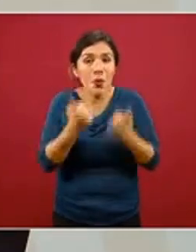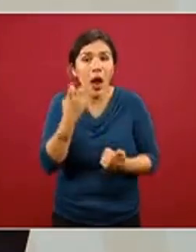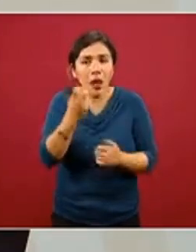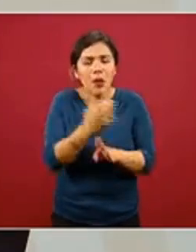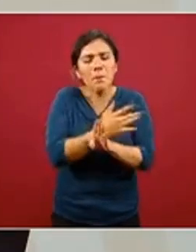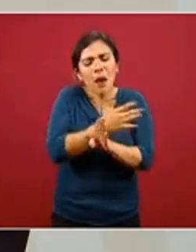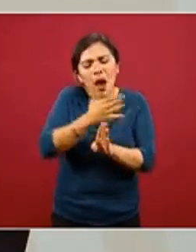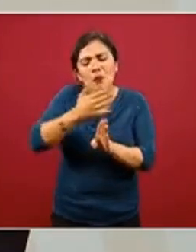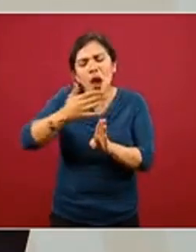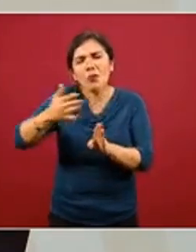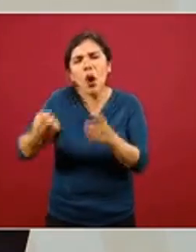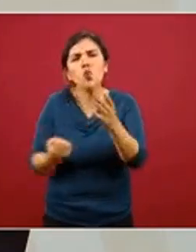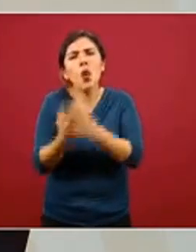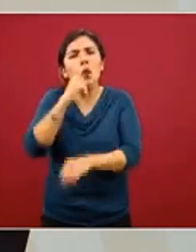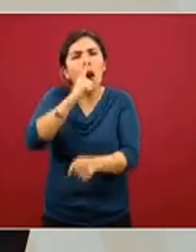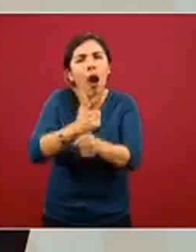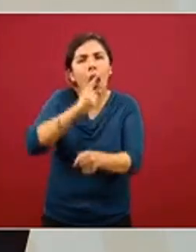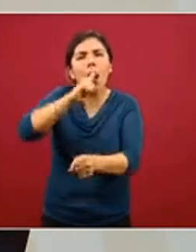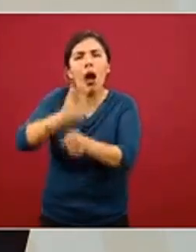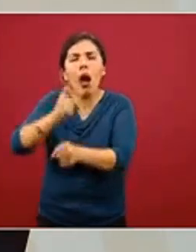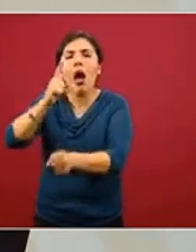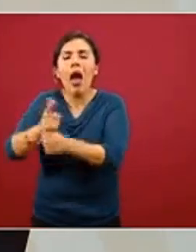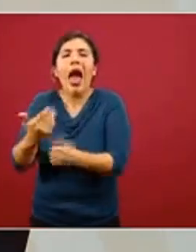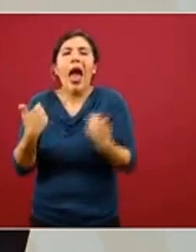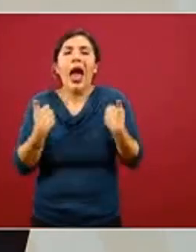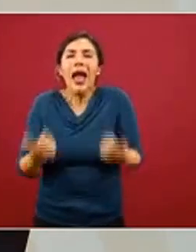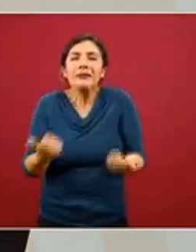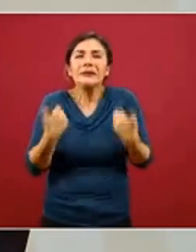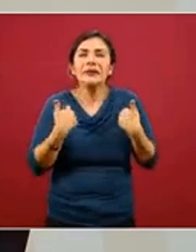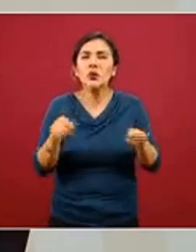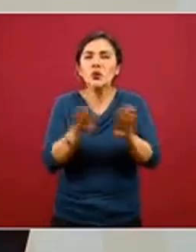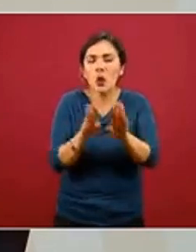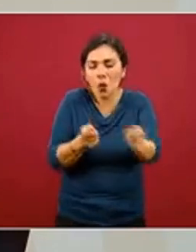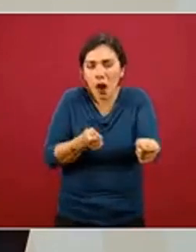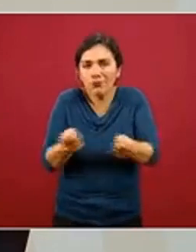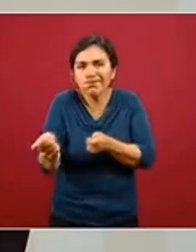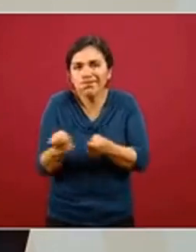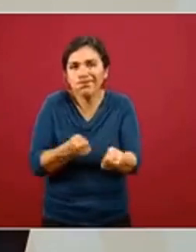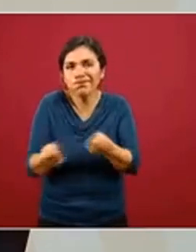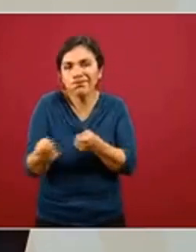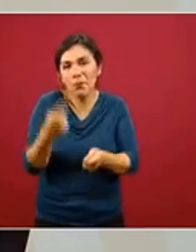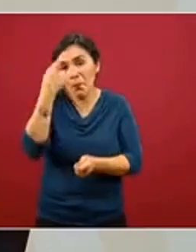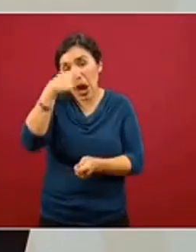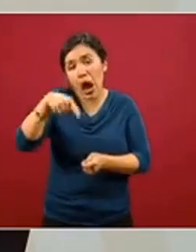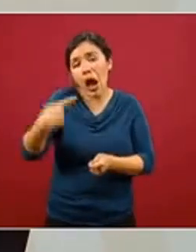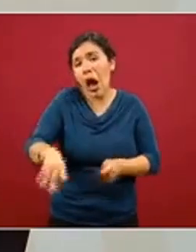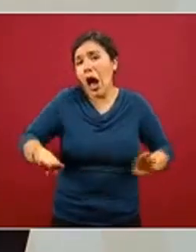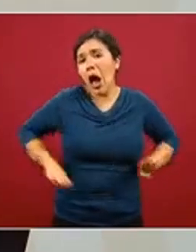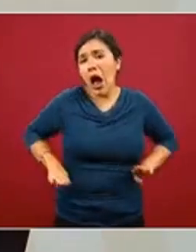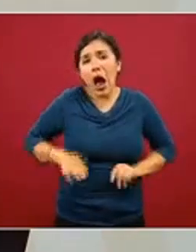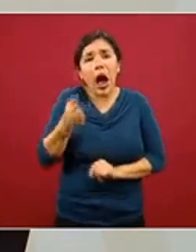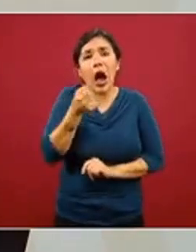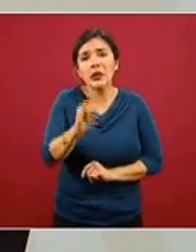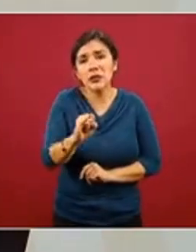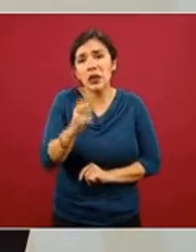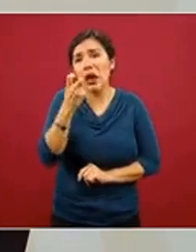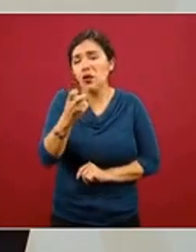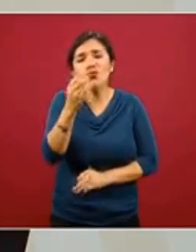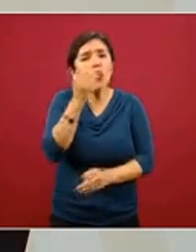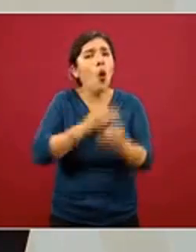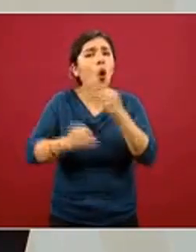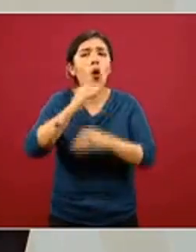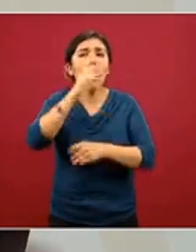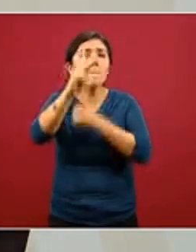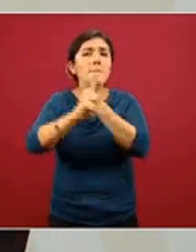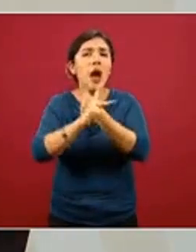conforme vamos teniendo nueva evidencia, vamos ajustando las predicciones matemáticas. Esto es parte del ejercicio que hacemos en todos